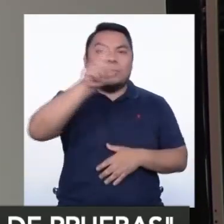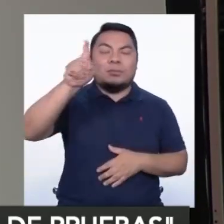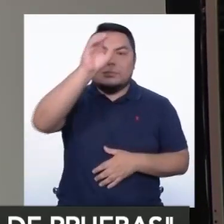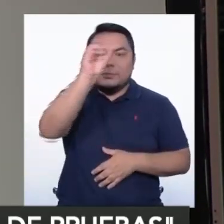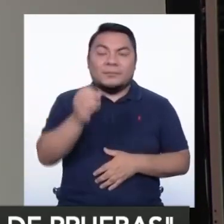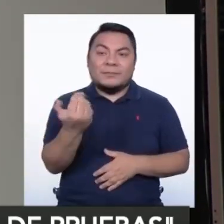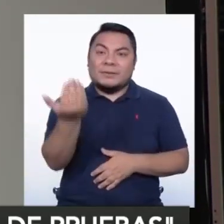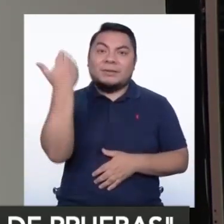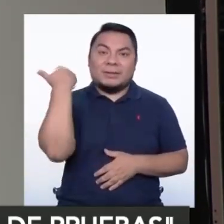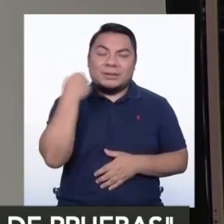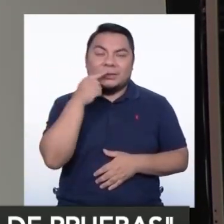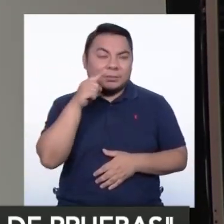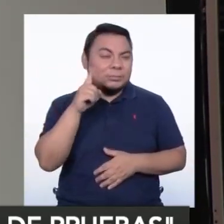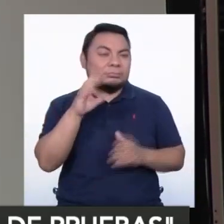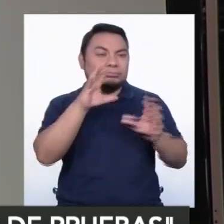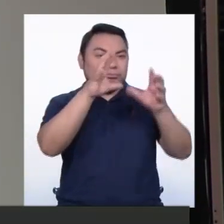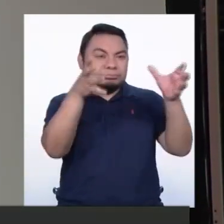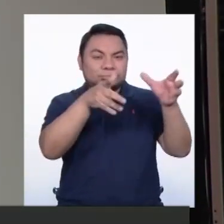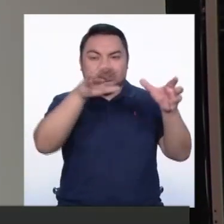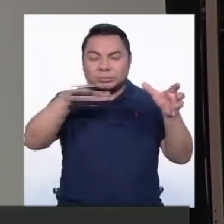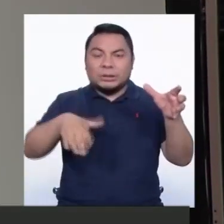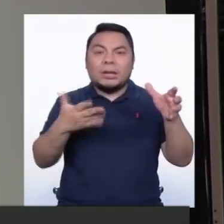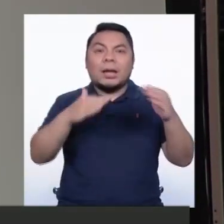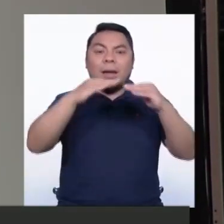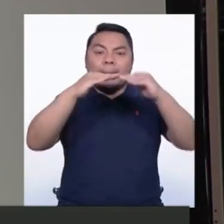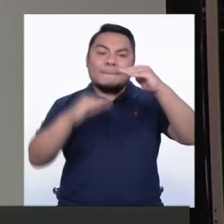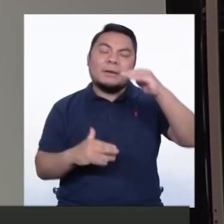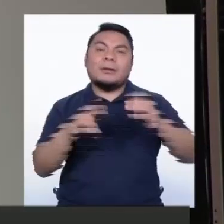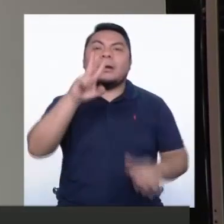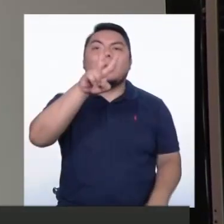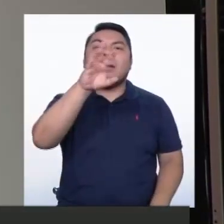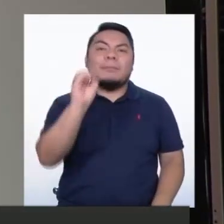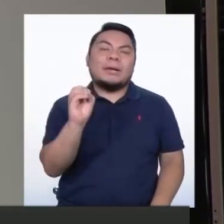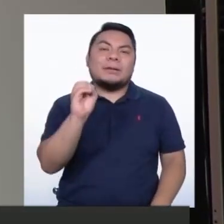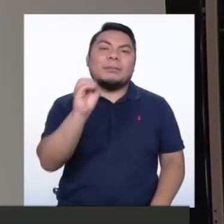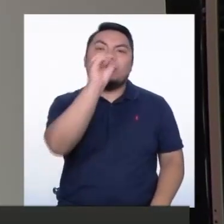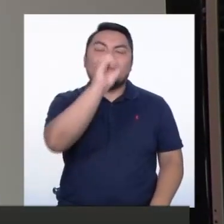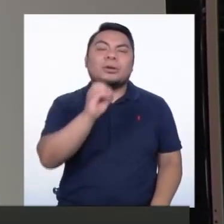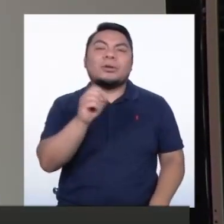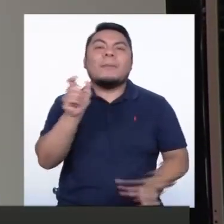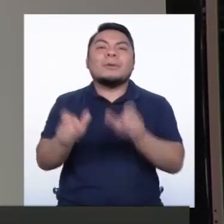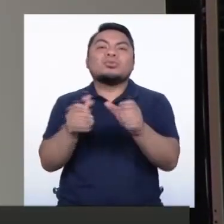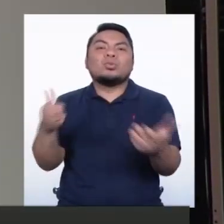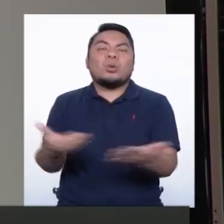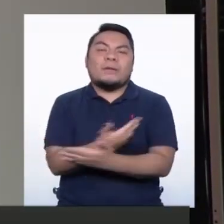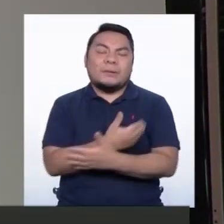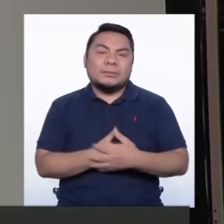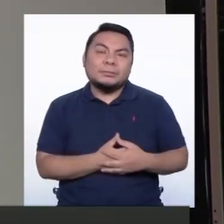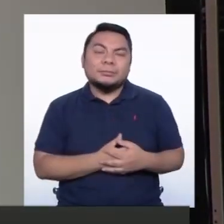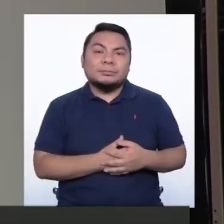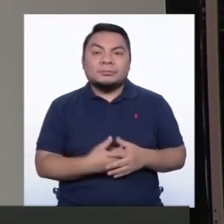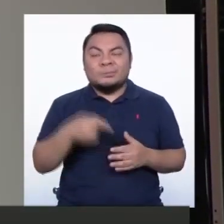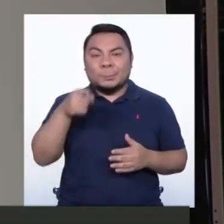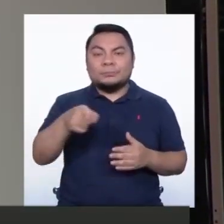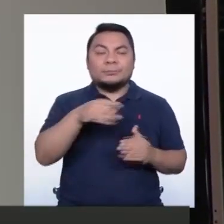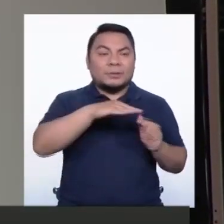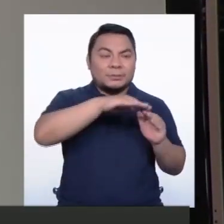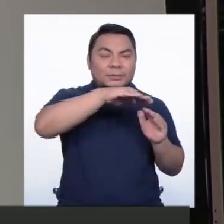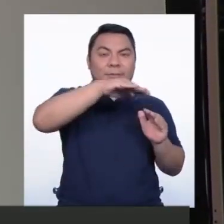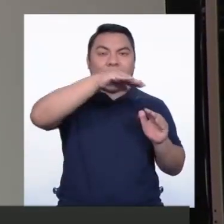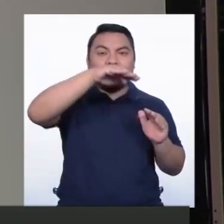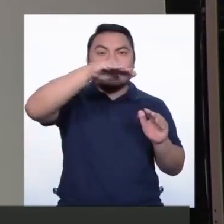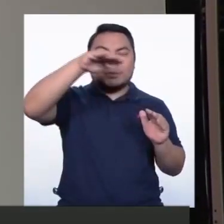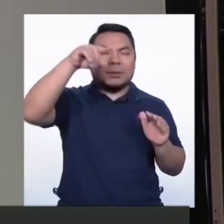que teníamos previsto, hemos bajado al 20% de casos nuevos. Y la curva, que tenía